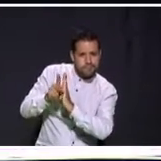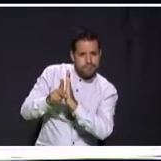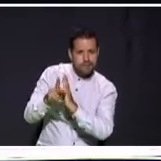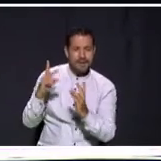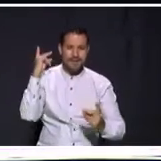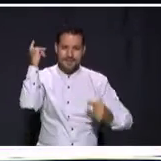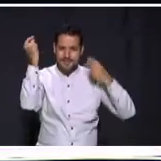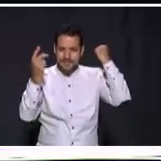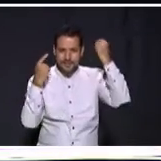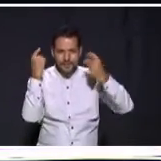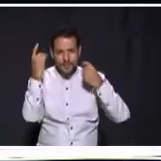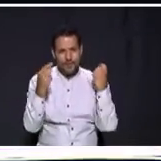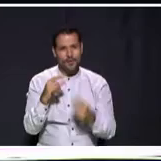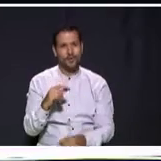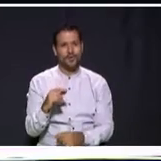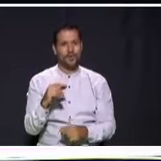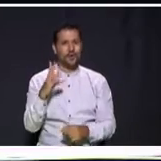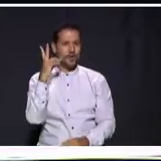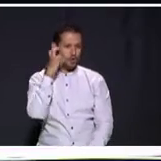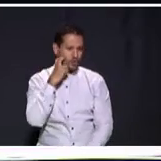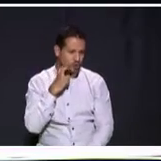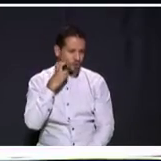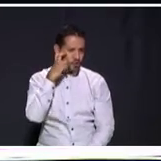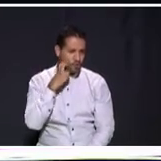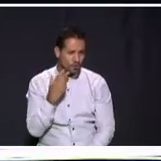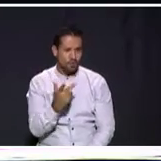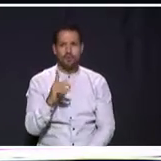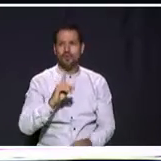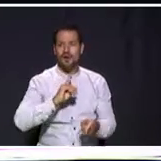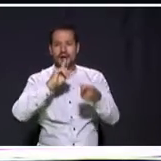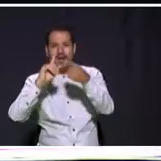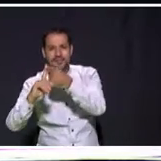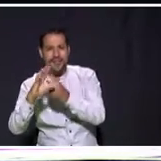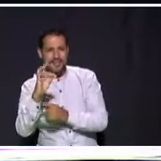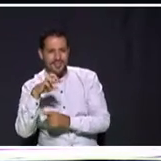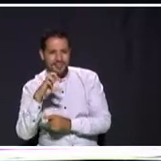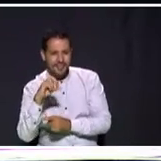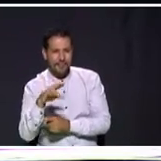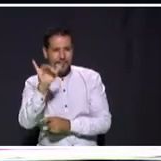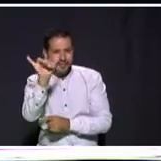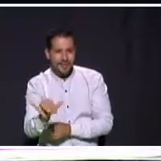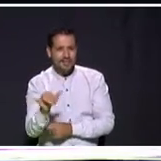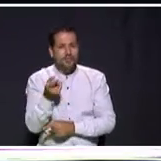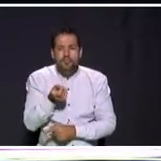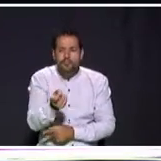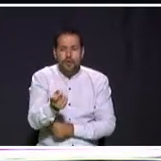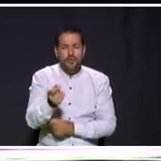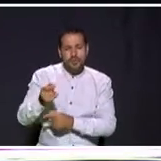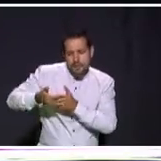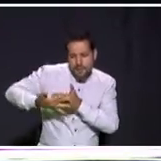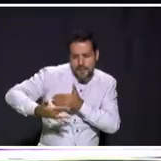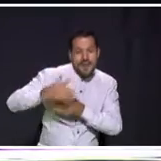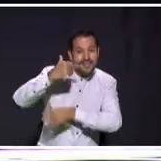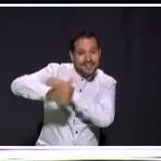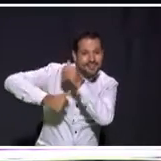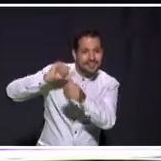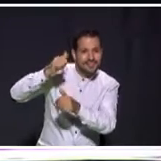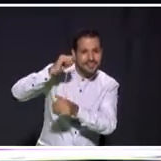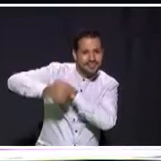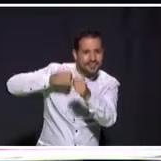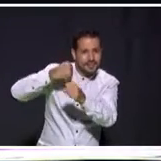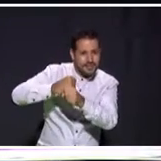aisladas pasando por el choco para llegar al tapón nosotros en las próximas décadas tenemos que unir las américas centroamérica